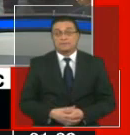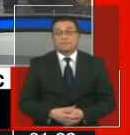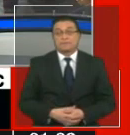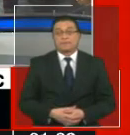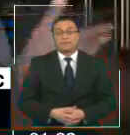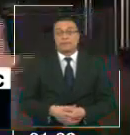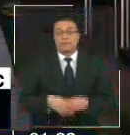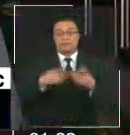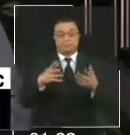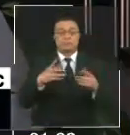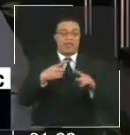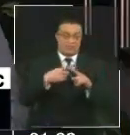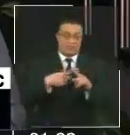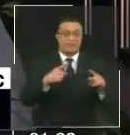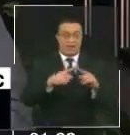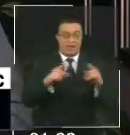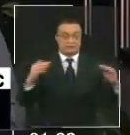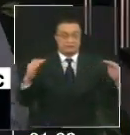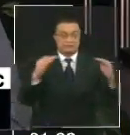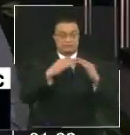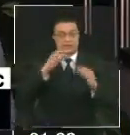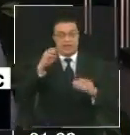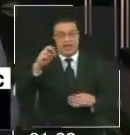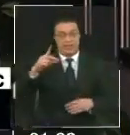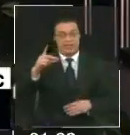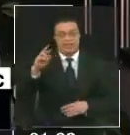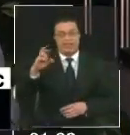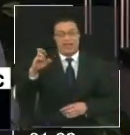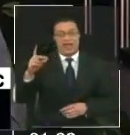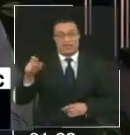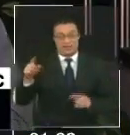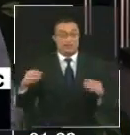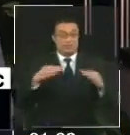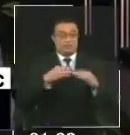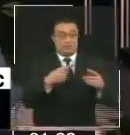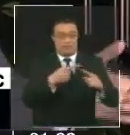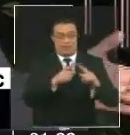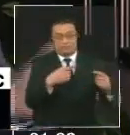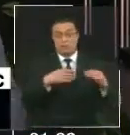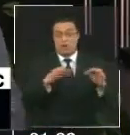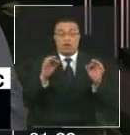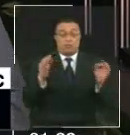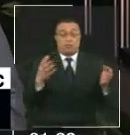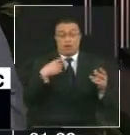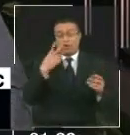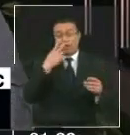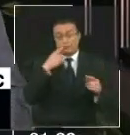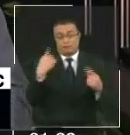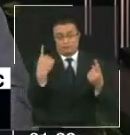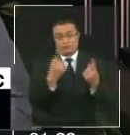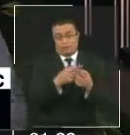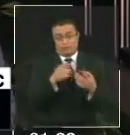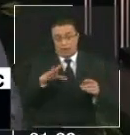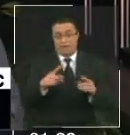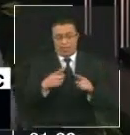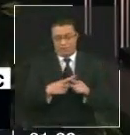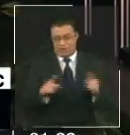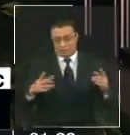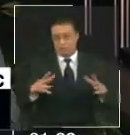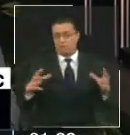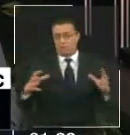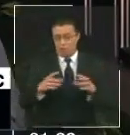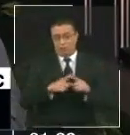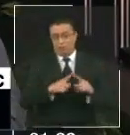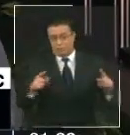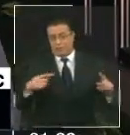Yo creo que las diferencias que tuvimos con Osvaldo Andrade en su momento, Mónica, son total y completamente conocidas y eran sustantivas. Eran sobre